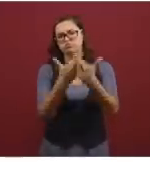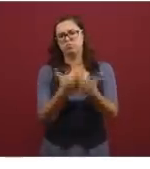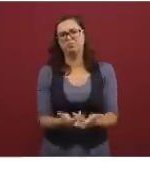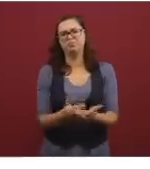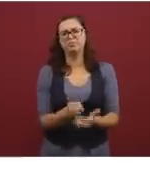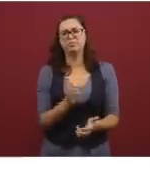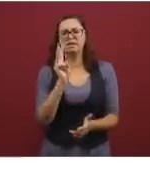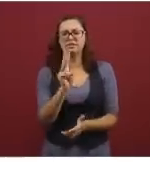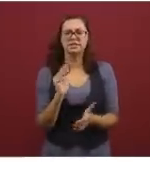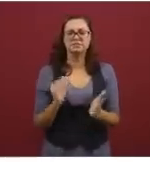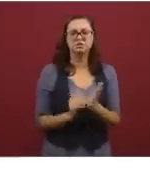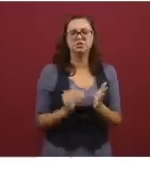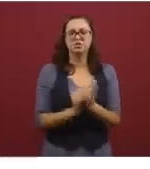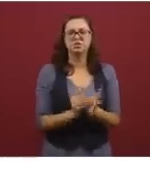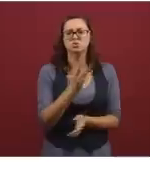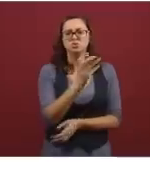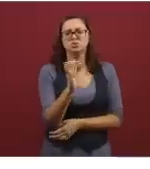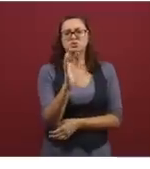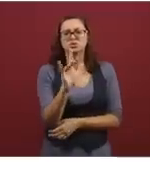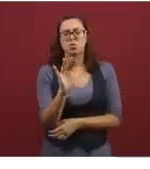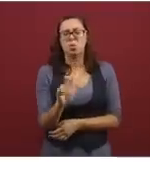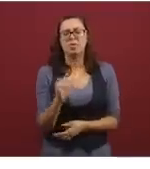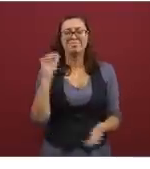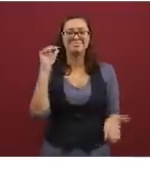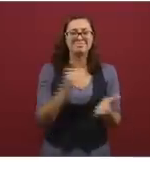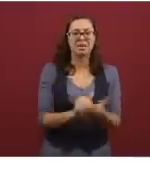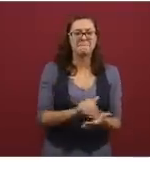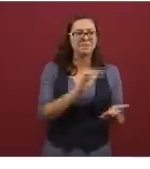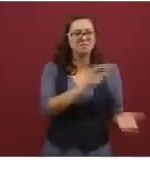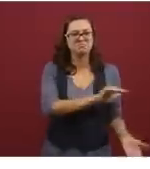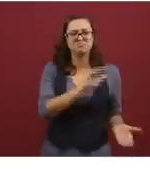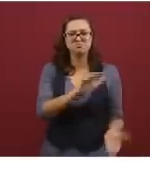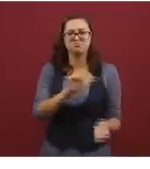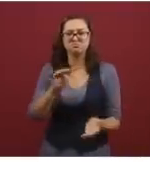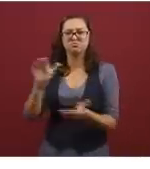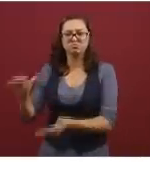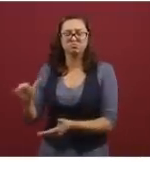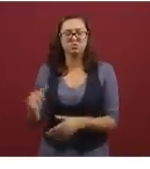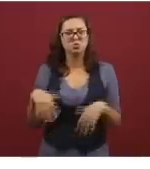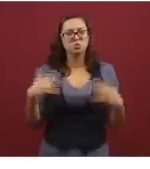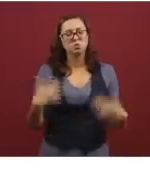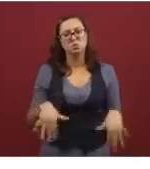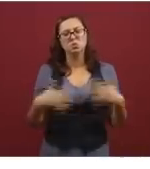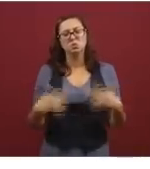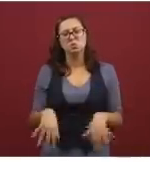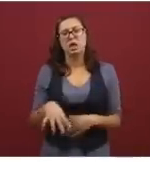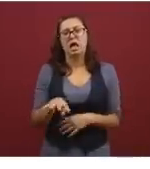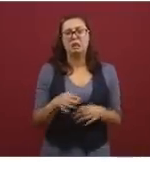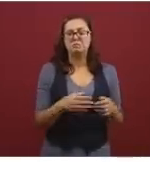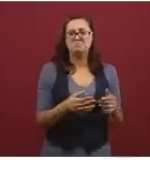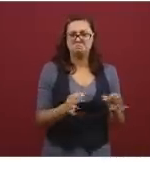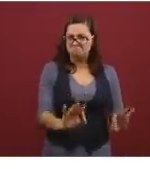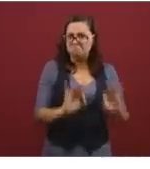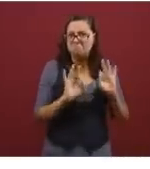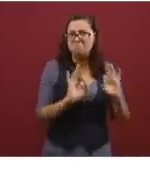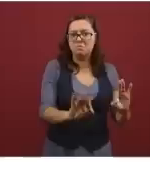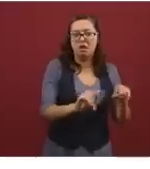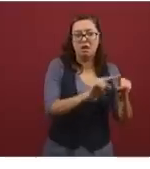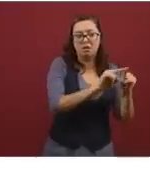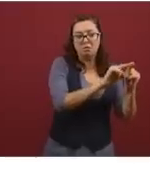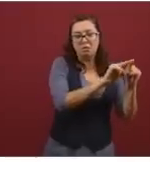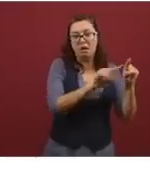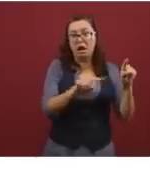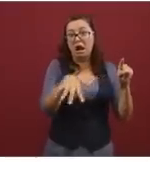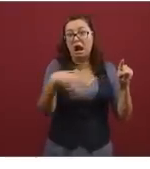3.451.000 barriles, y en 14 años la caída de la producción es